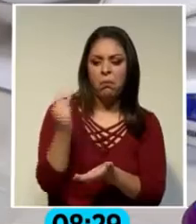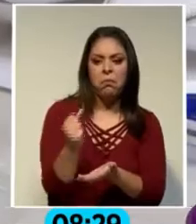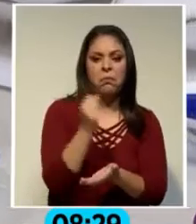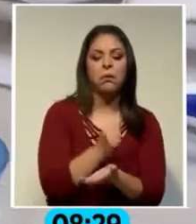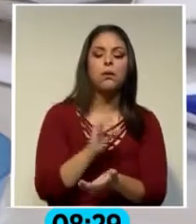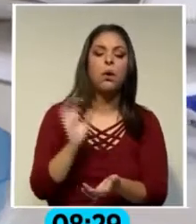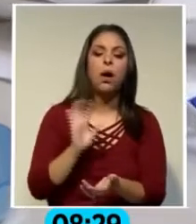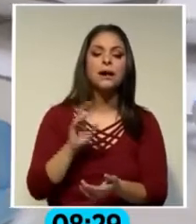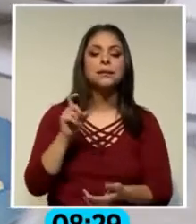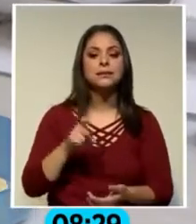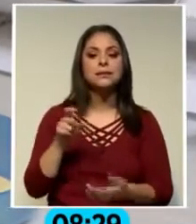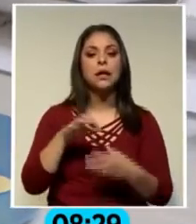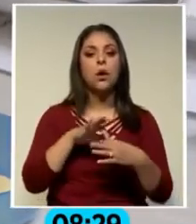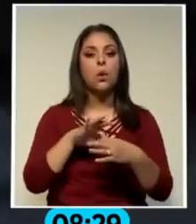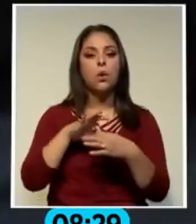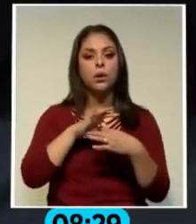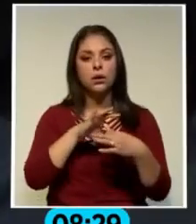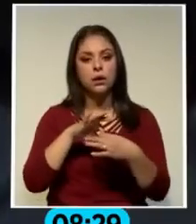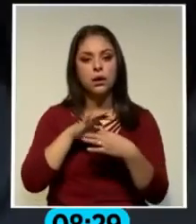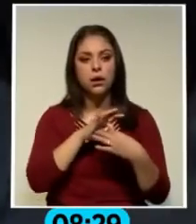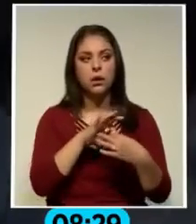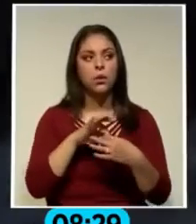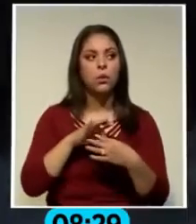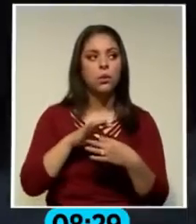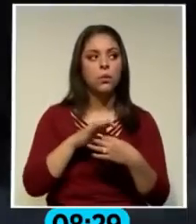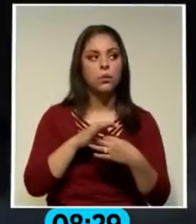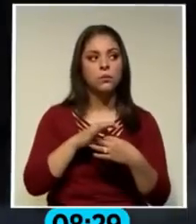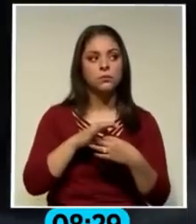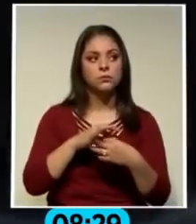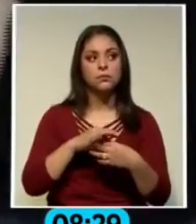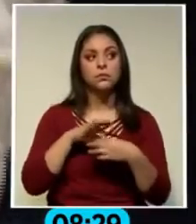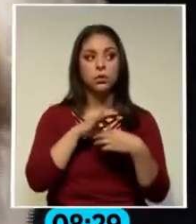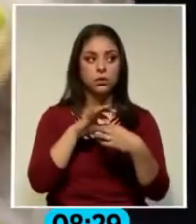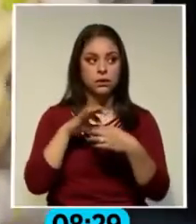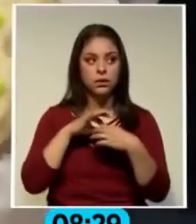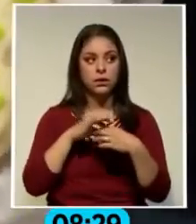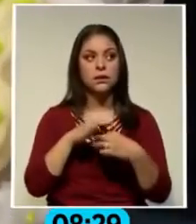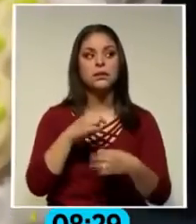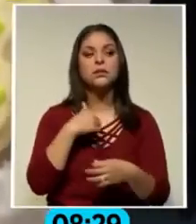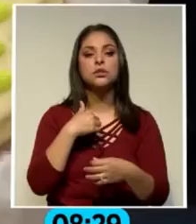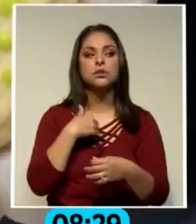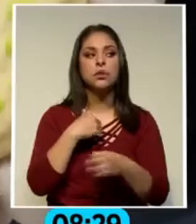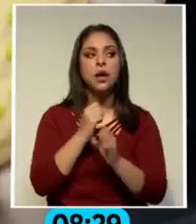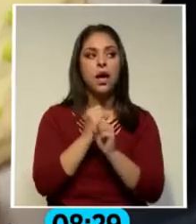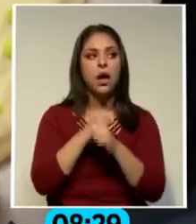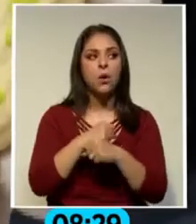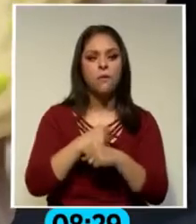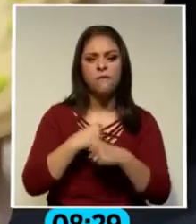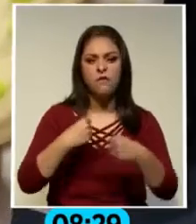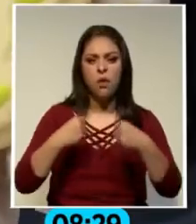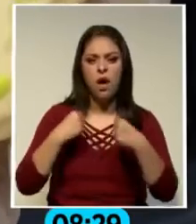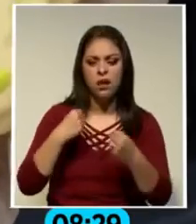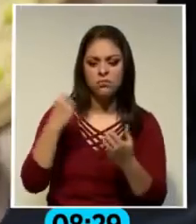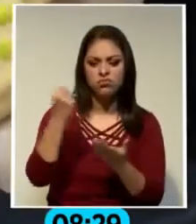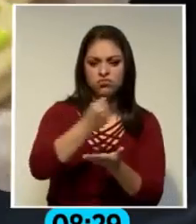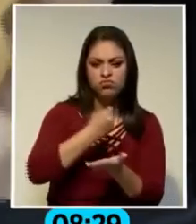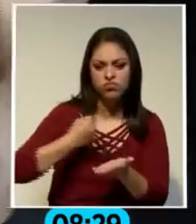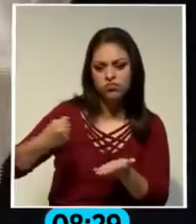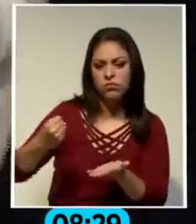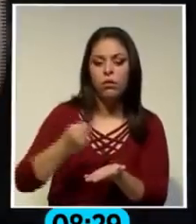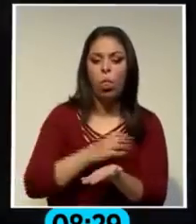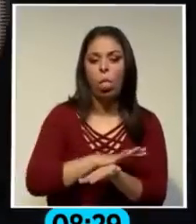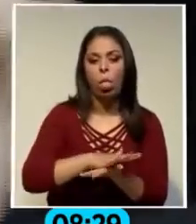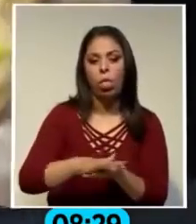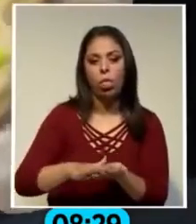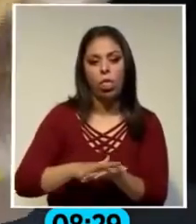es muy importante. Y se le hace como un huecote en la hoja, ¿verdad? Uy, sí. Y si yo hiciera aquí muy fuerte, niña Ley, ¿qué pasó? Se riega. ¿Verdad?